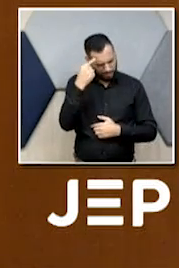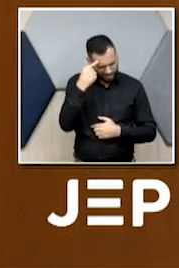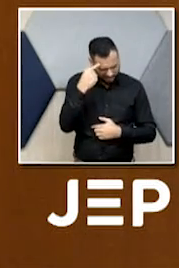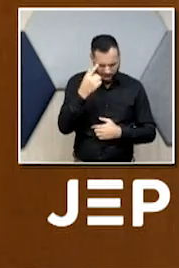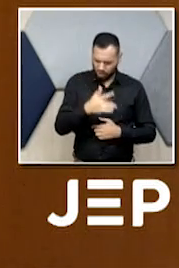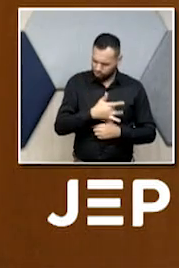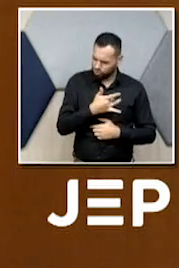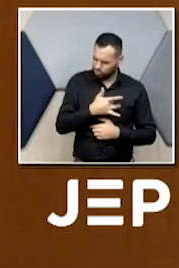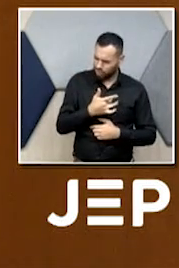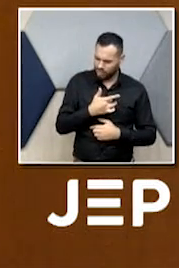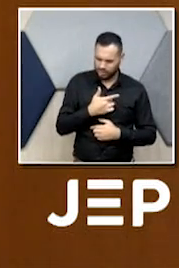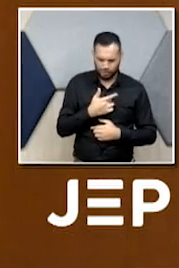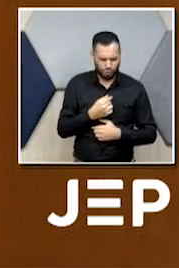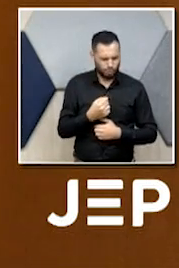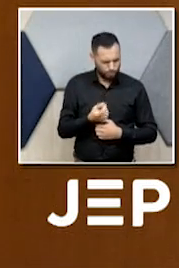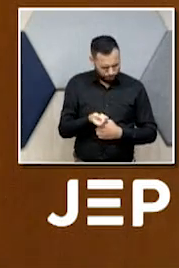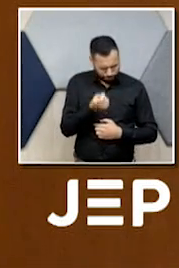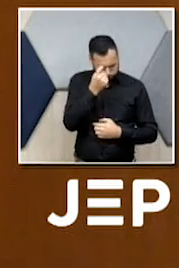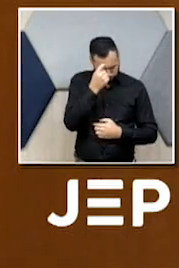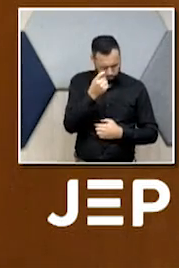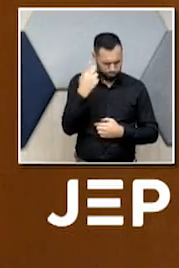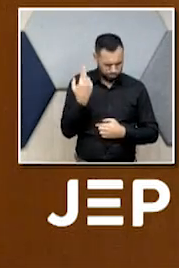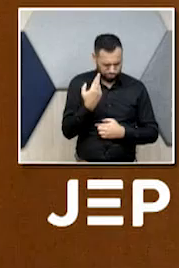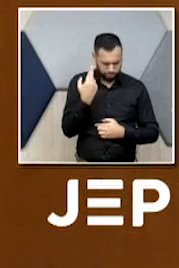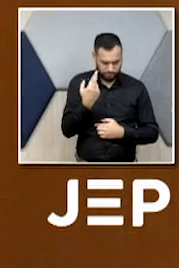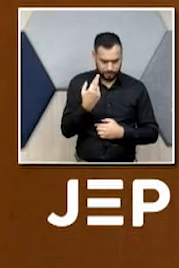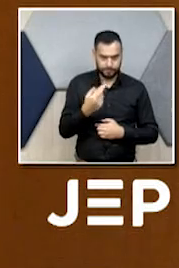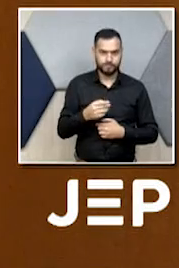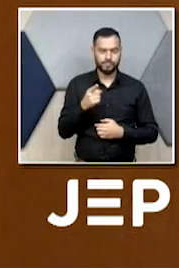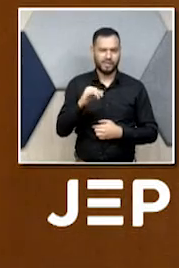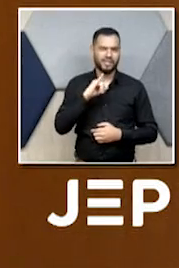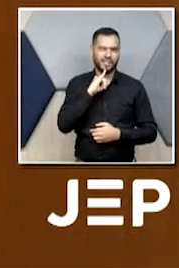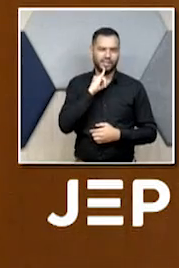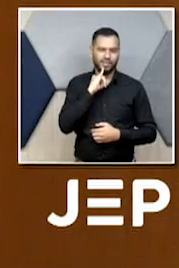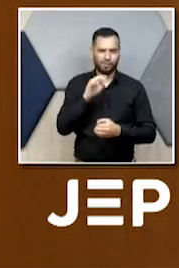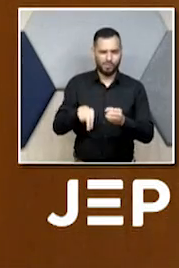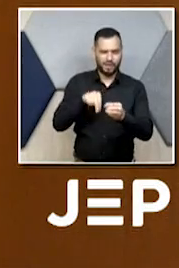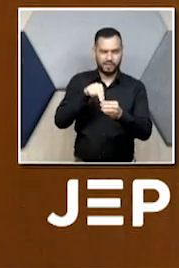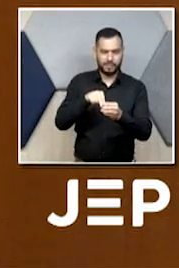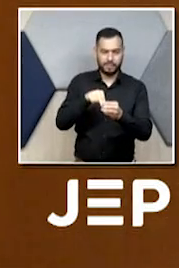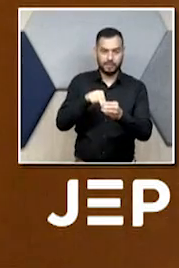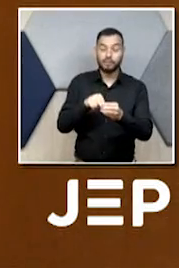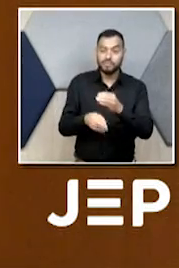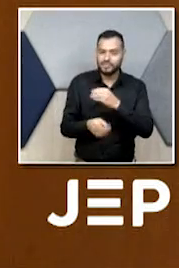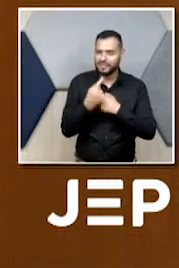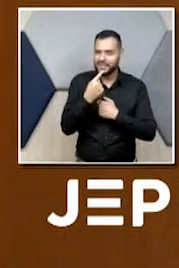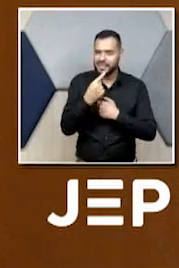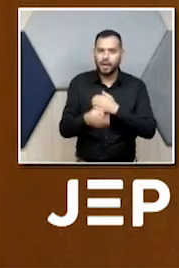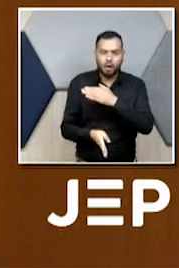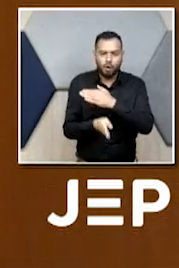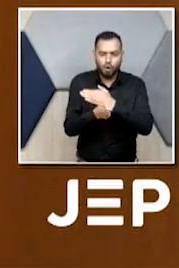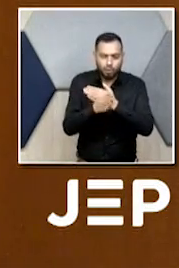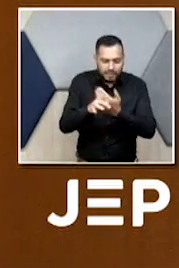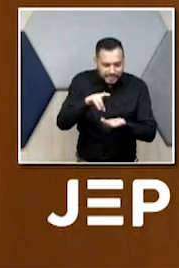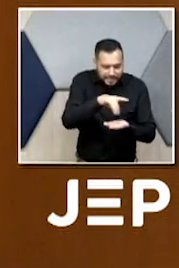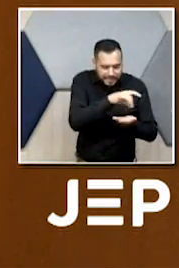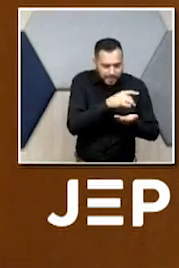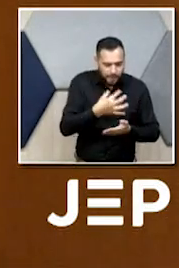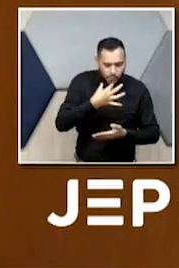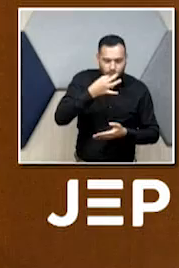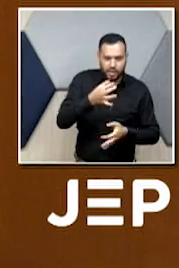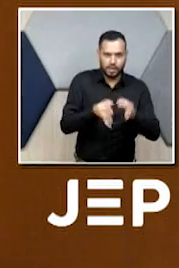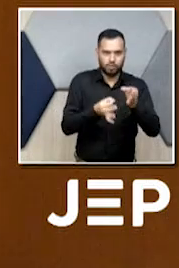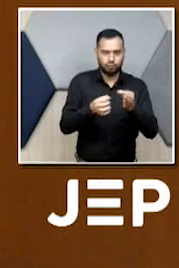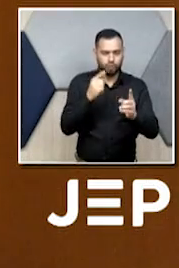mantra: Tanei Kachuizanasi Guameiguasi. Sigamos sembrando verdad y justicia para Colombia. Muchas